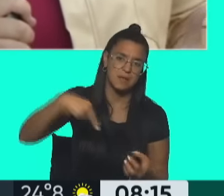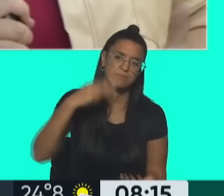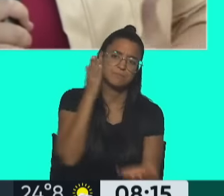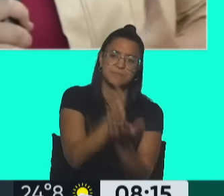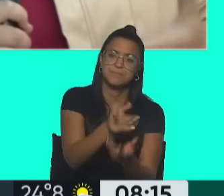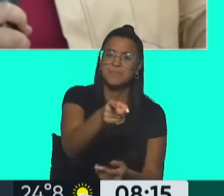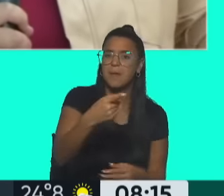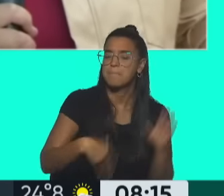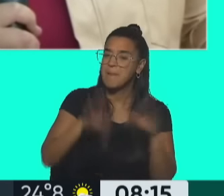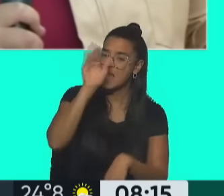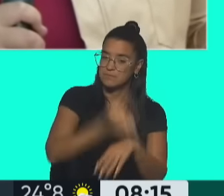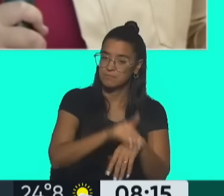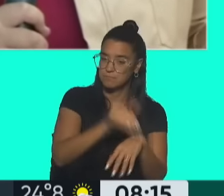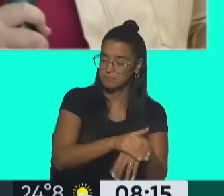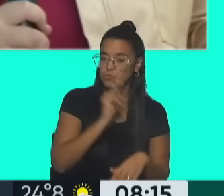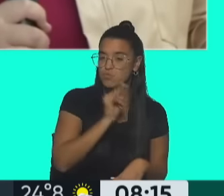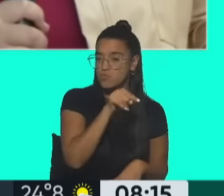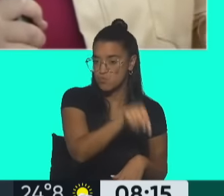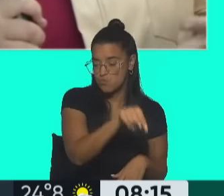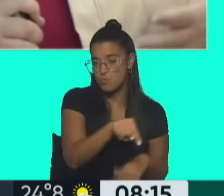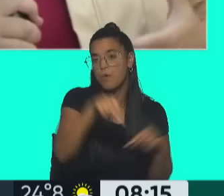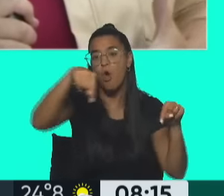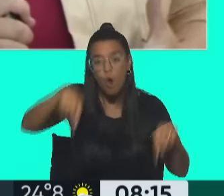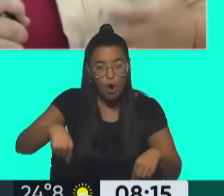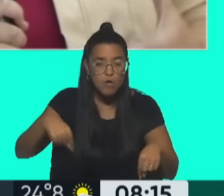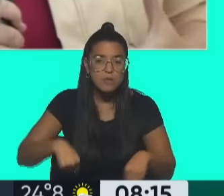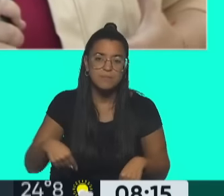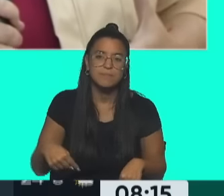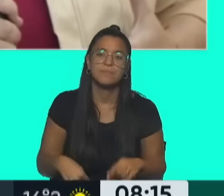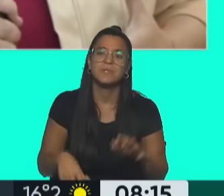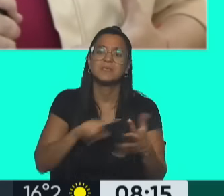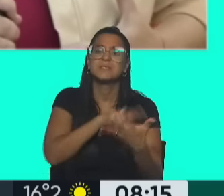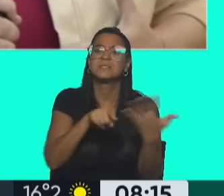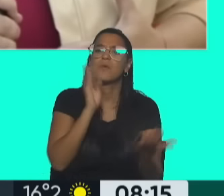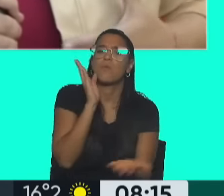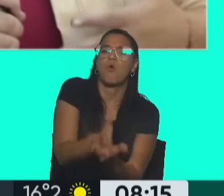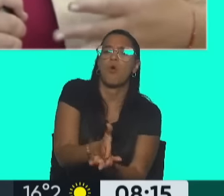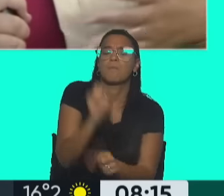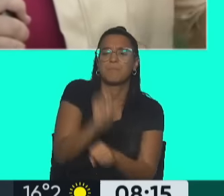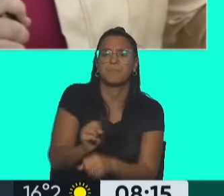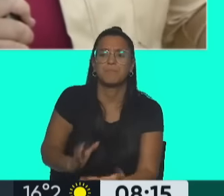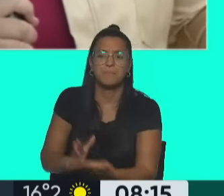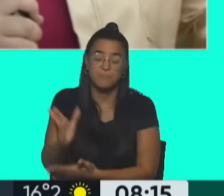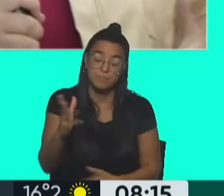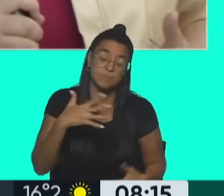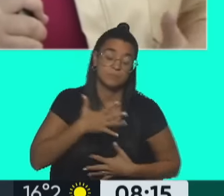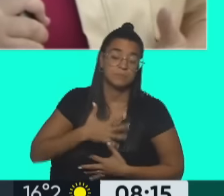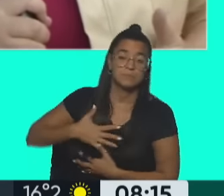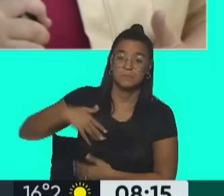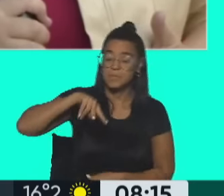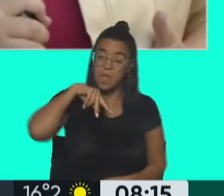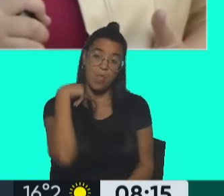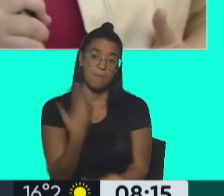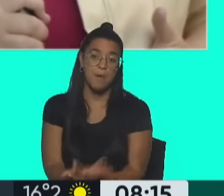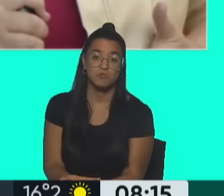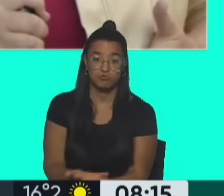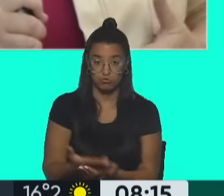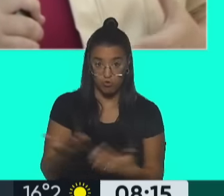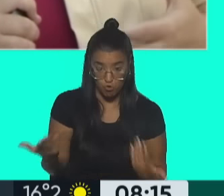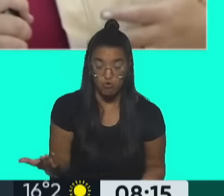como el mayor responsable, pero hoy uno de los que tiene las 5 condenas perpetuas, sufrió una descompensación luego de escuchar el